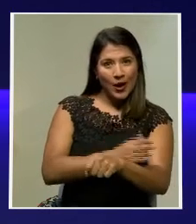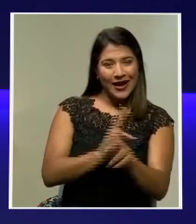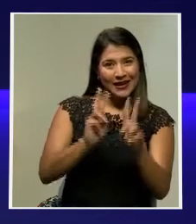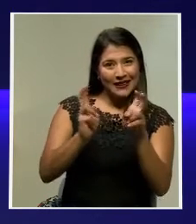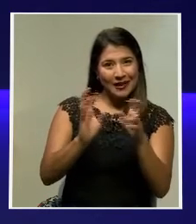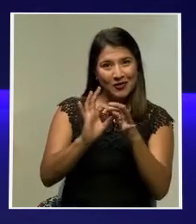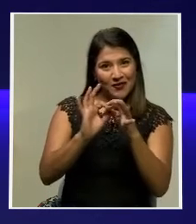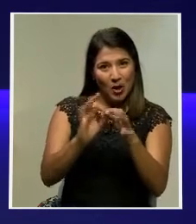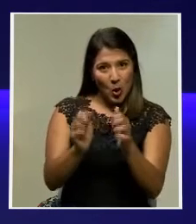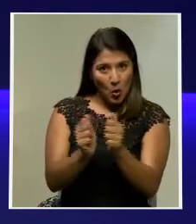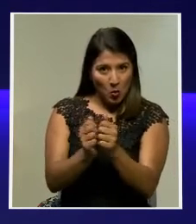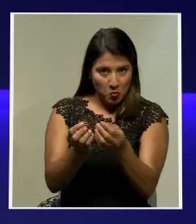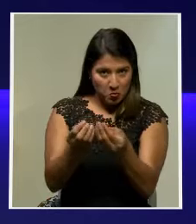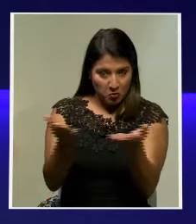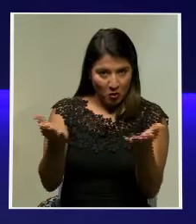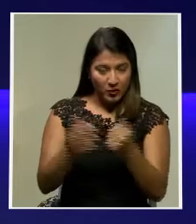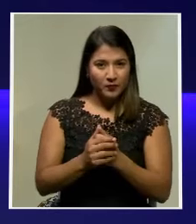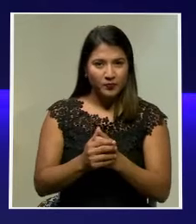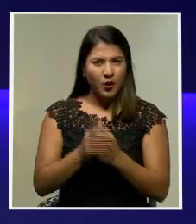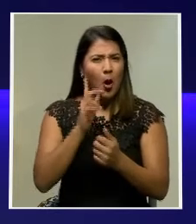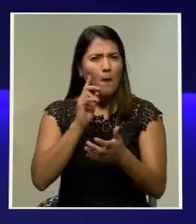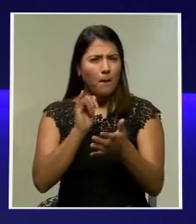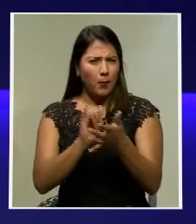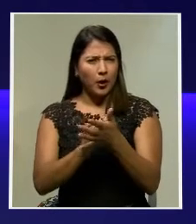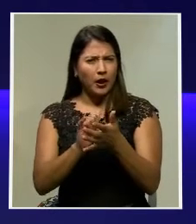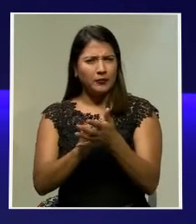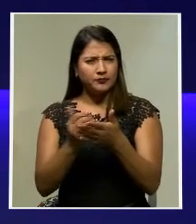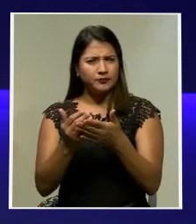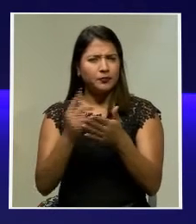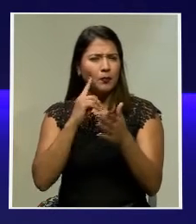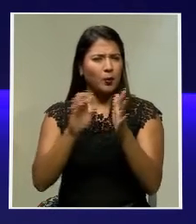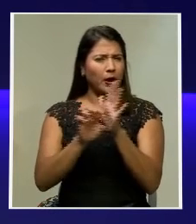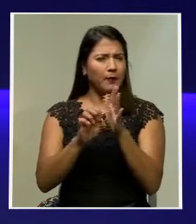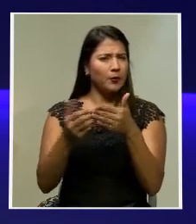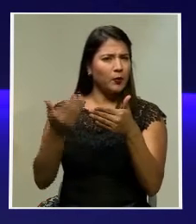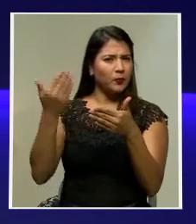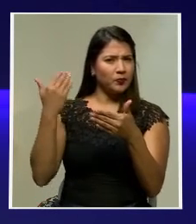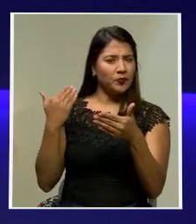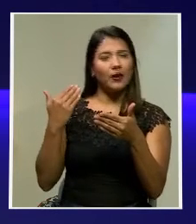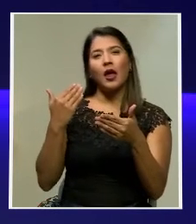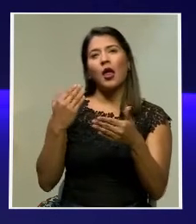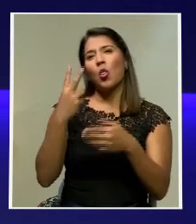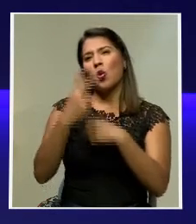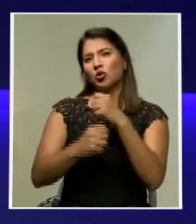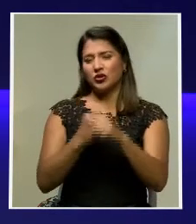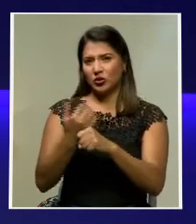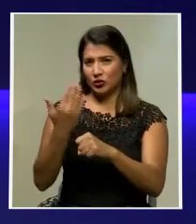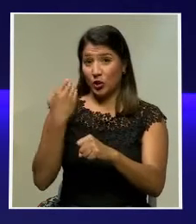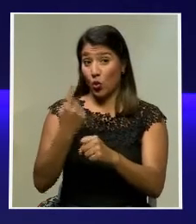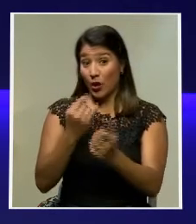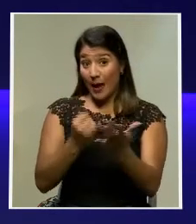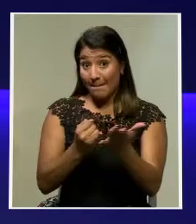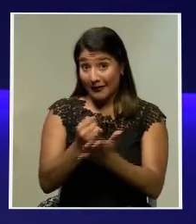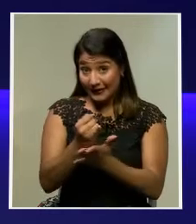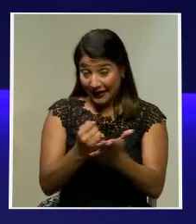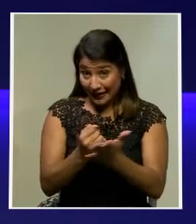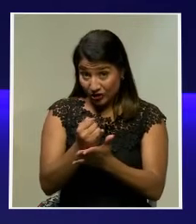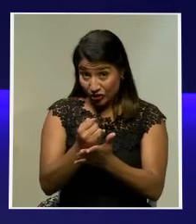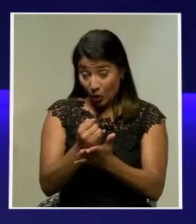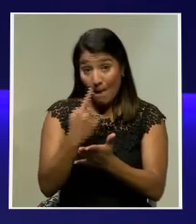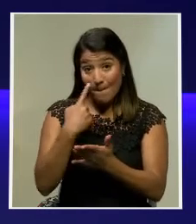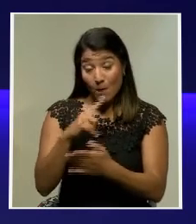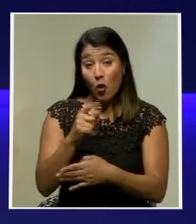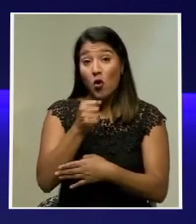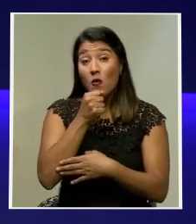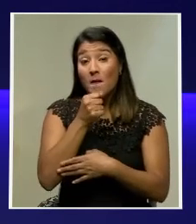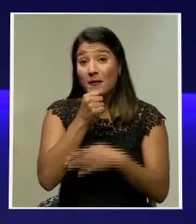Uno de estos casos ocurrió hace poco más de 2 años, cuando una investigación periodística reveló que